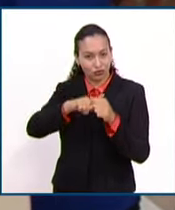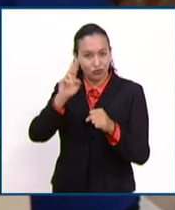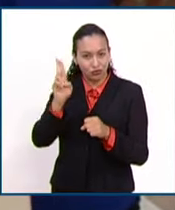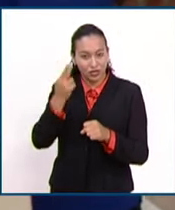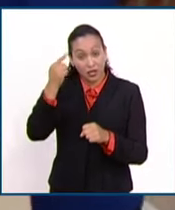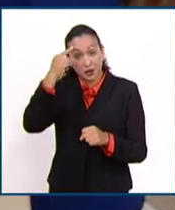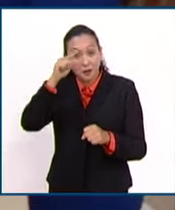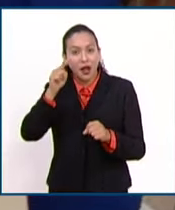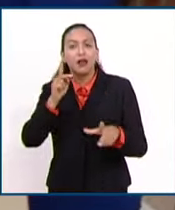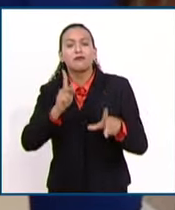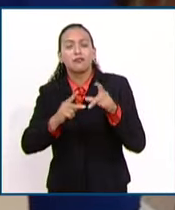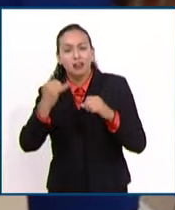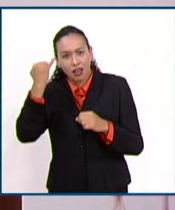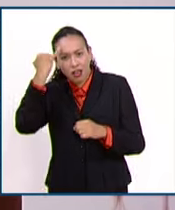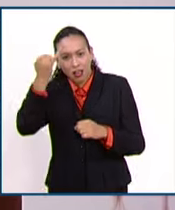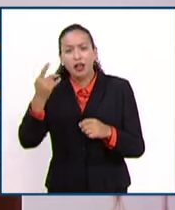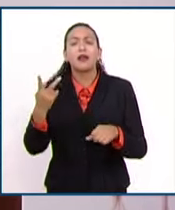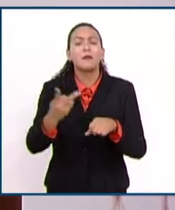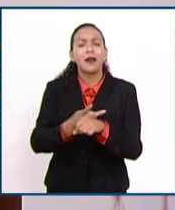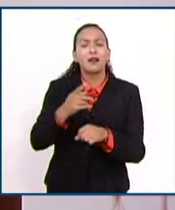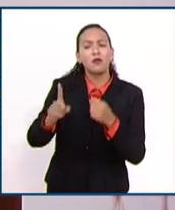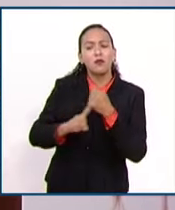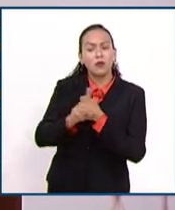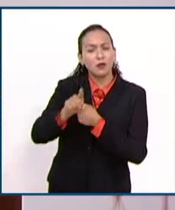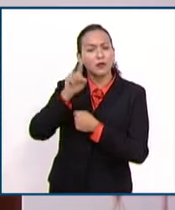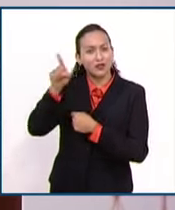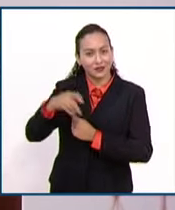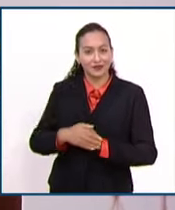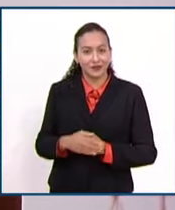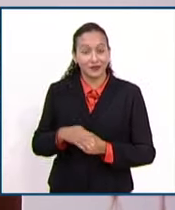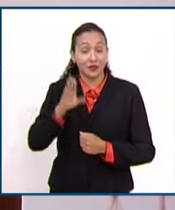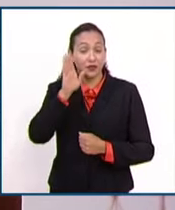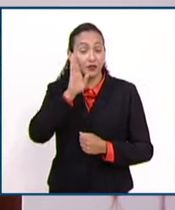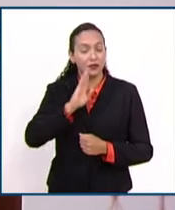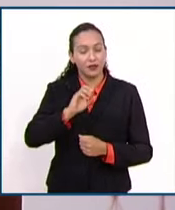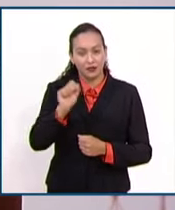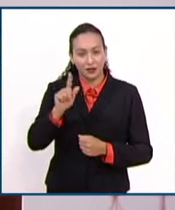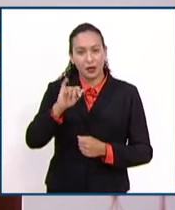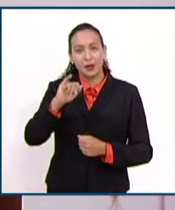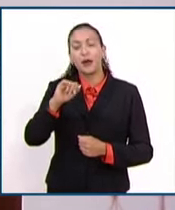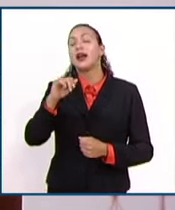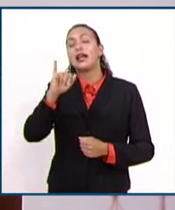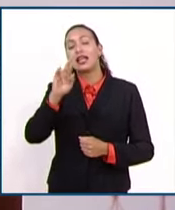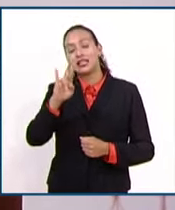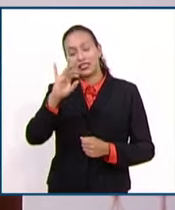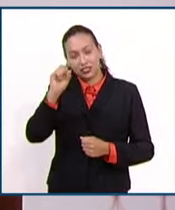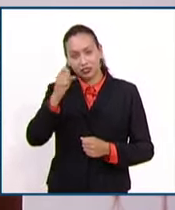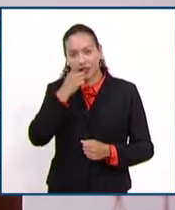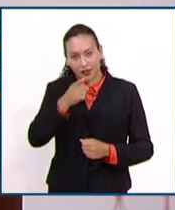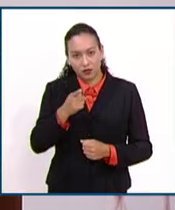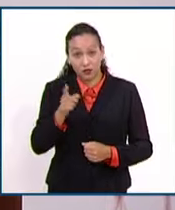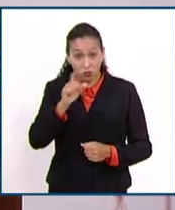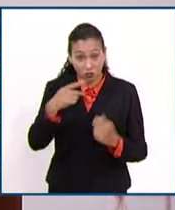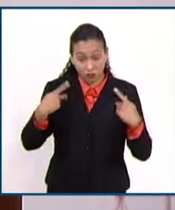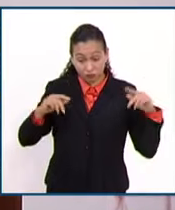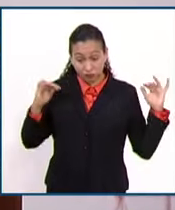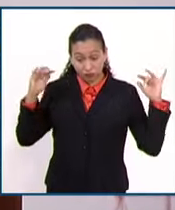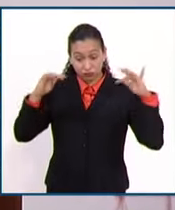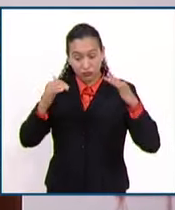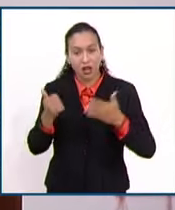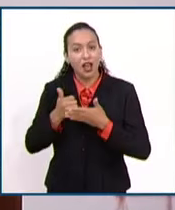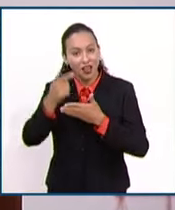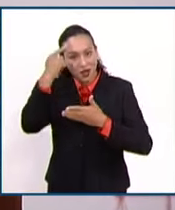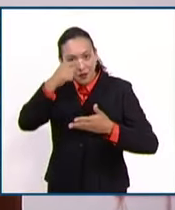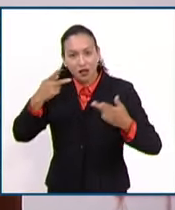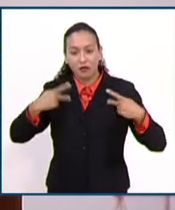problemas prioritarios en la región. La ministra Ana Margarita Ríos Farjad aseguró que este tipo de espacios contribuyen al desarrollo